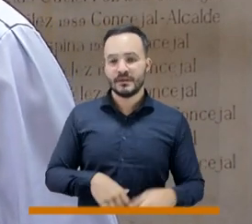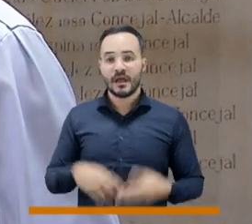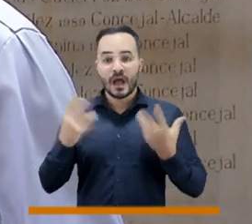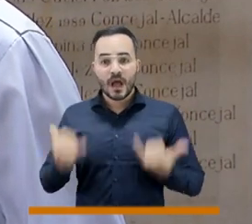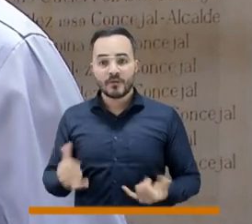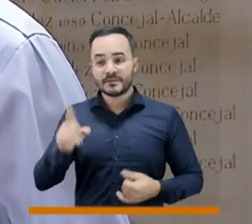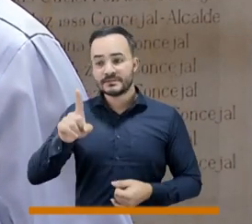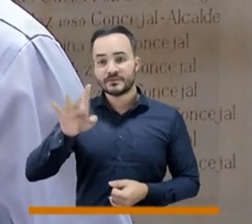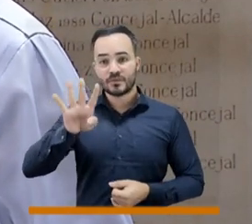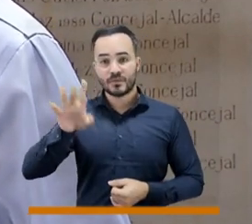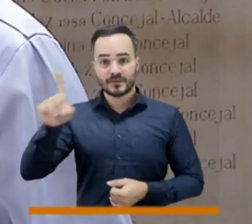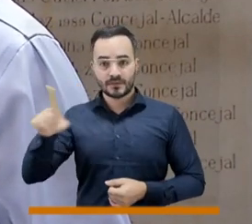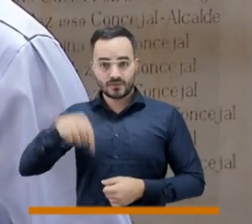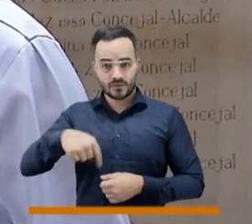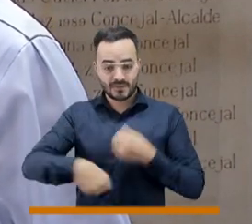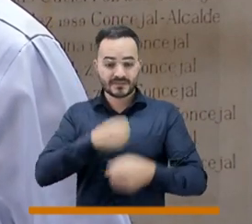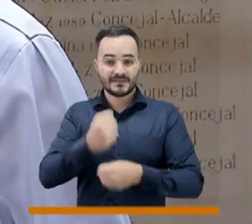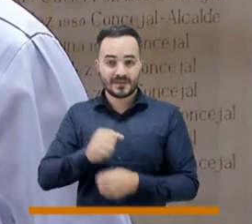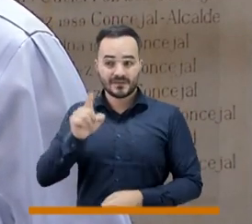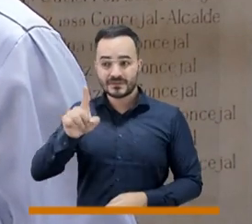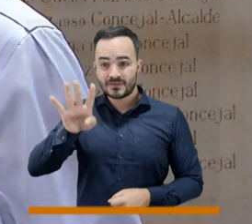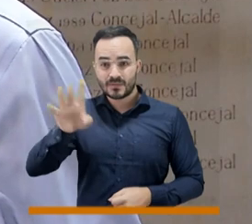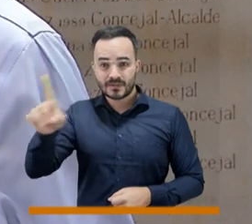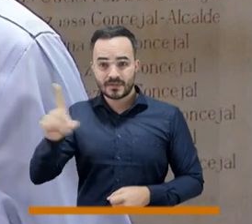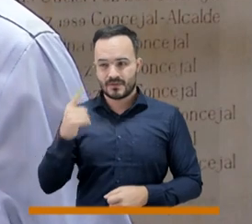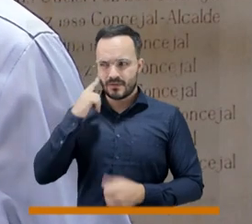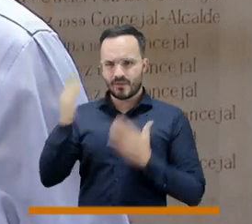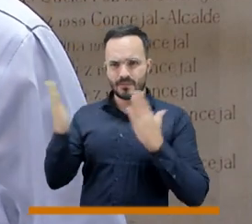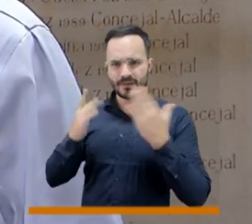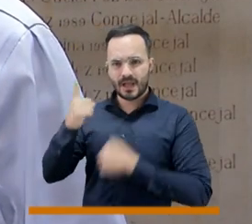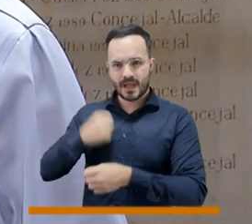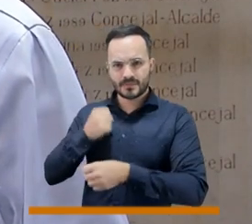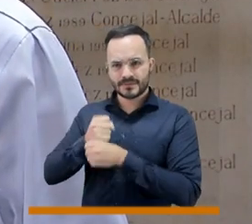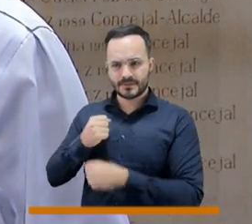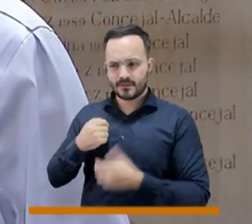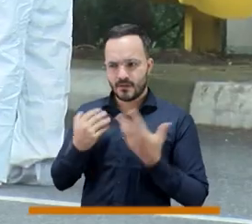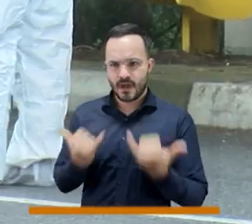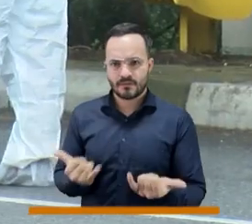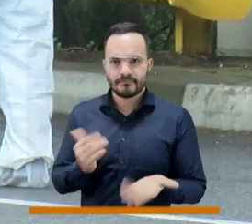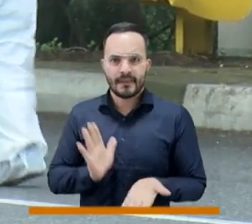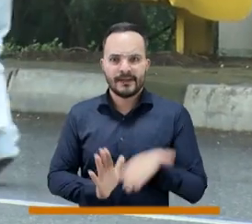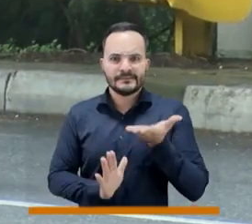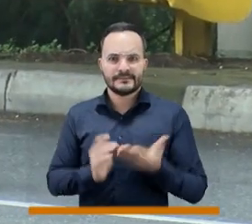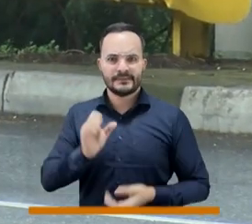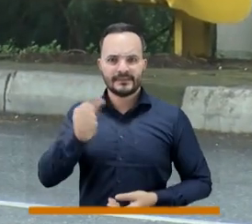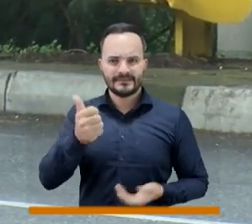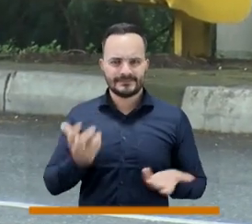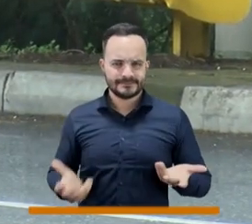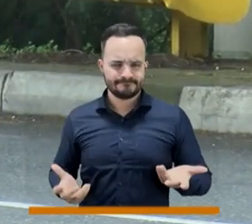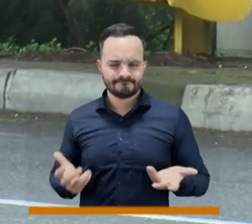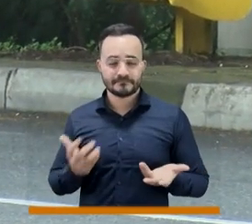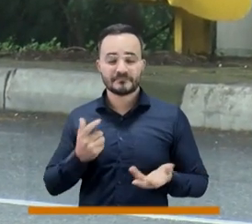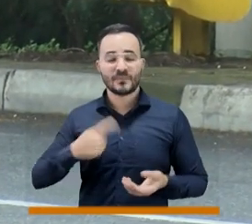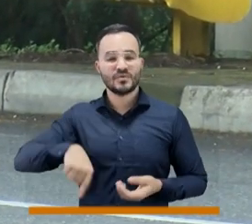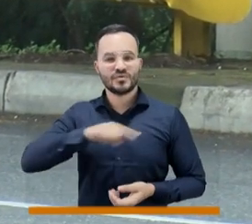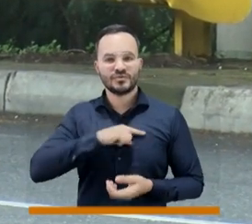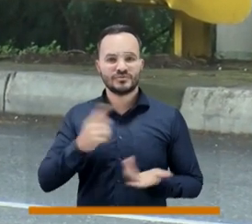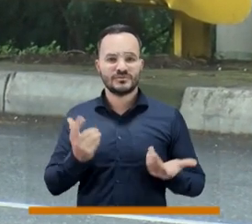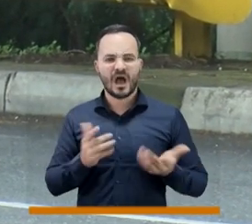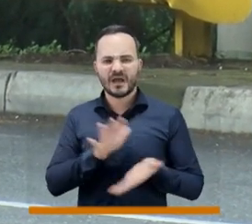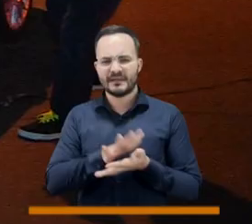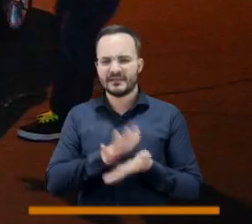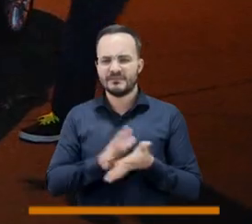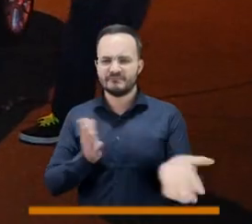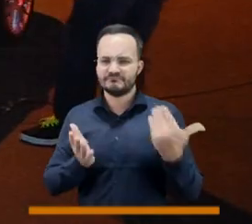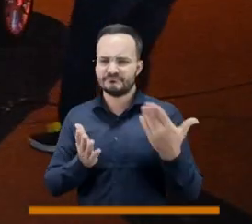son 141 personas que han fallecido, 10 más que el año pasado para este corte, pero no podemos seguir sumando